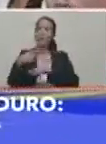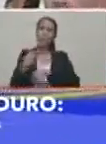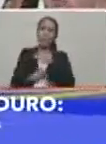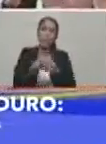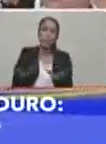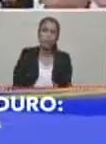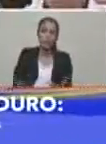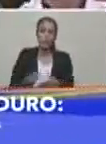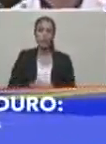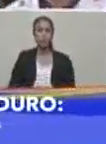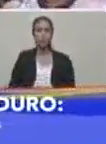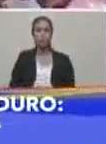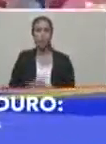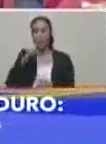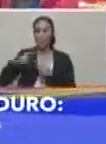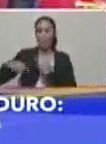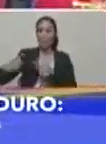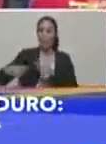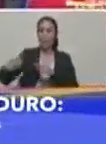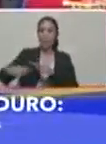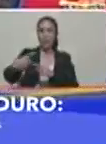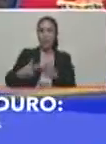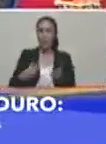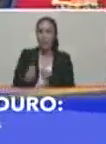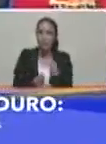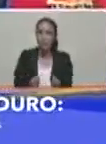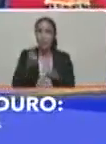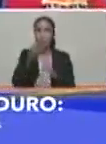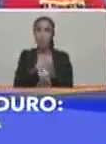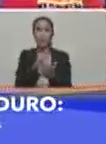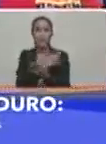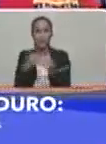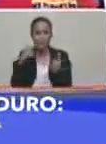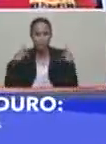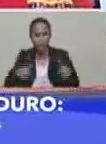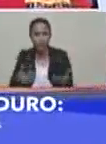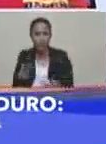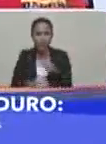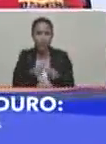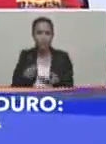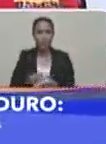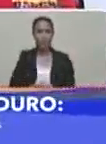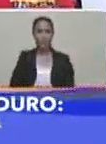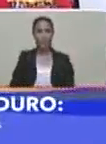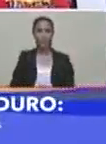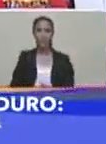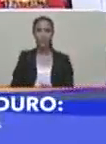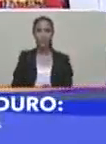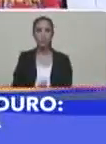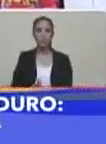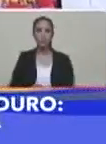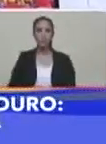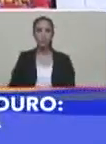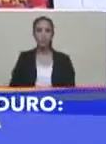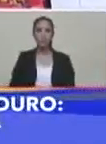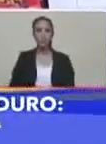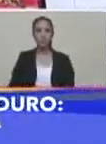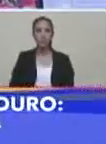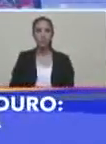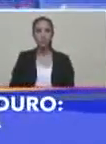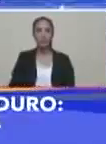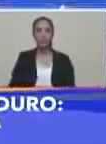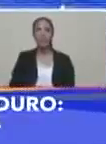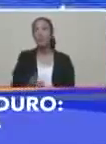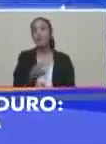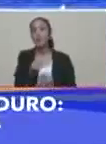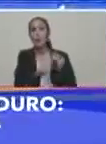vamos a hacer pasado mañana? ¿Y qué vamos a hacer en el 2019? ¿Y qué vamos a hacer, doctor Carlos Alvarado, usted